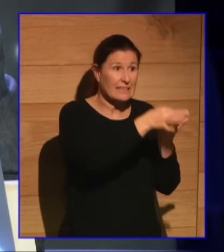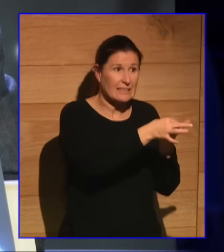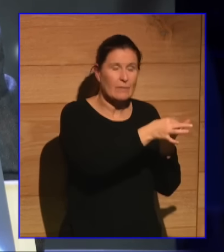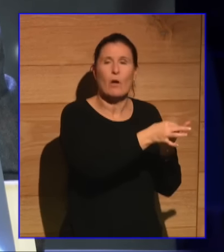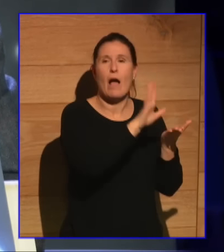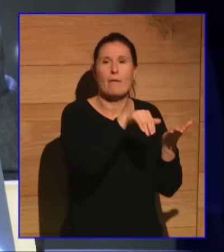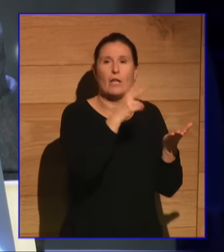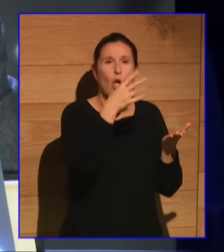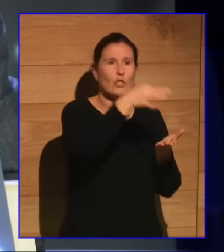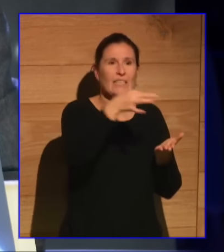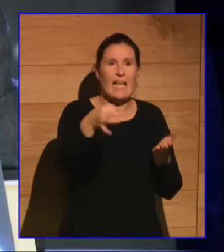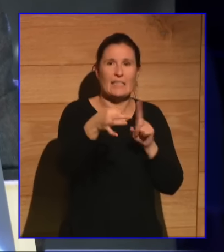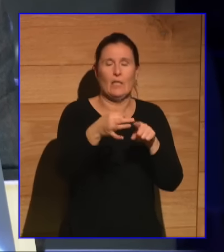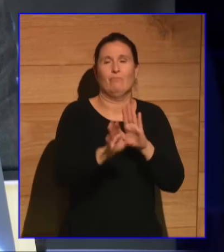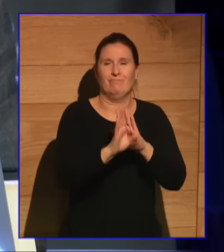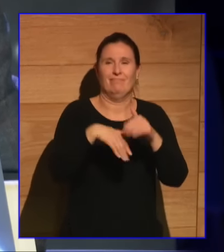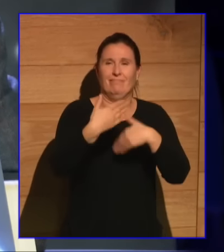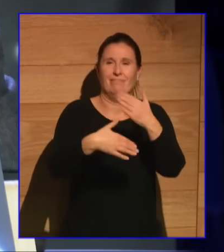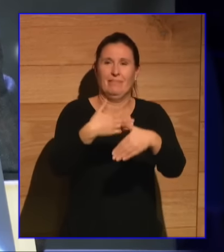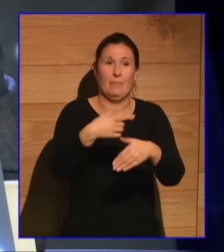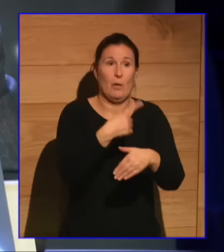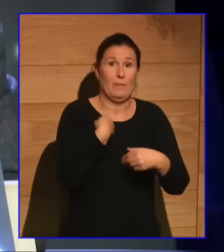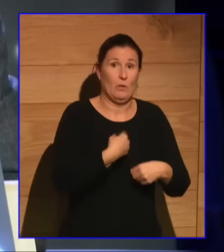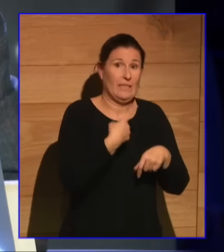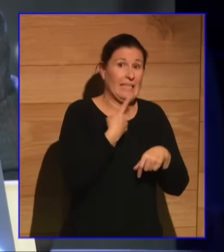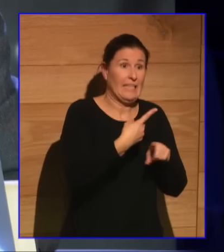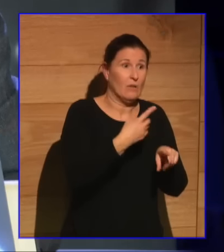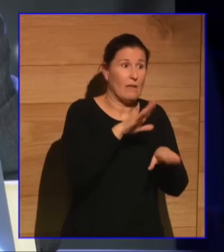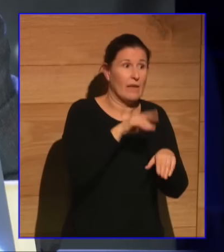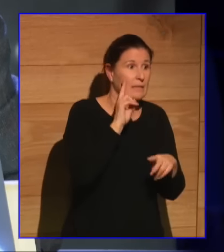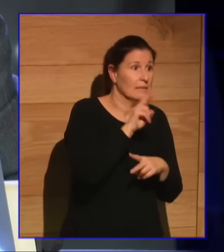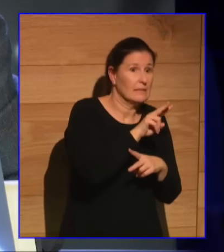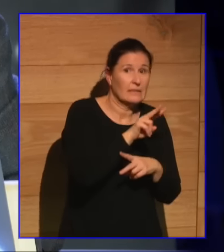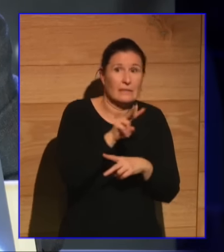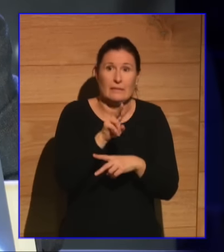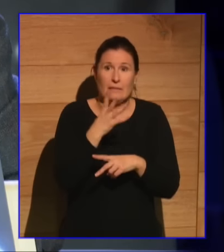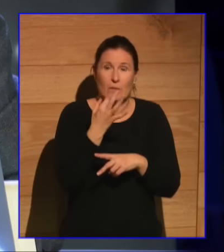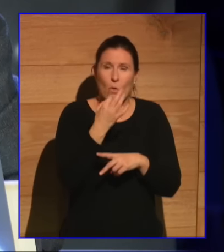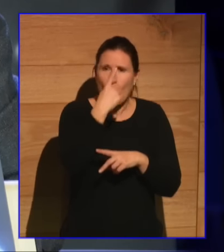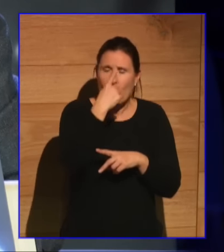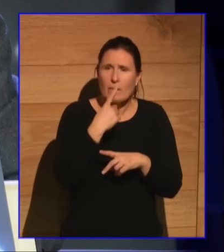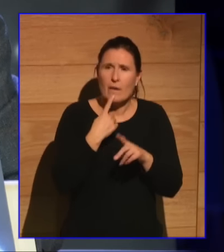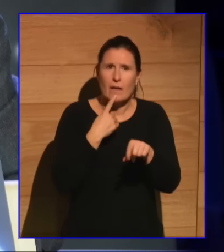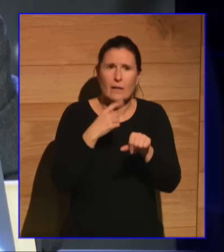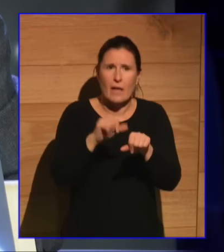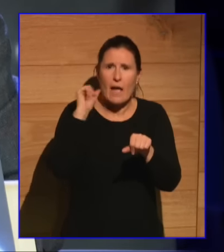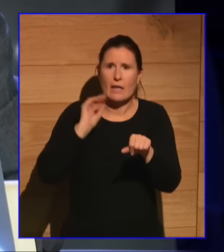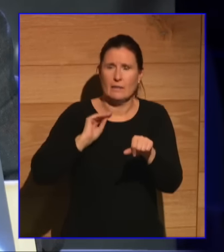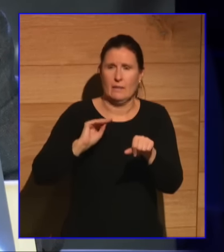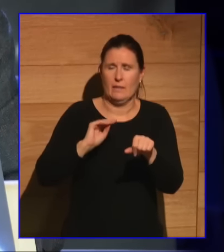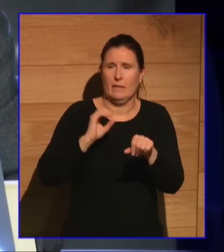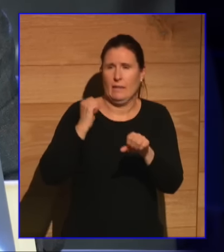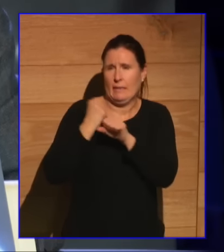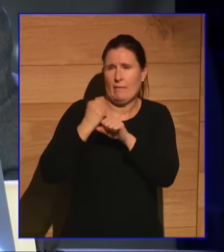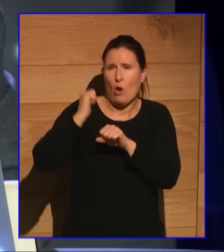eran dos y ya seguimos adelante. Pero mientras te están diciendo eso, lo que estás viendo es una imagen que no has visto en la carrera de Spielberg